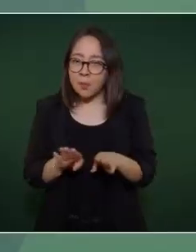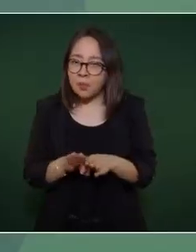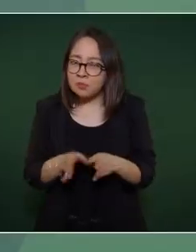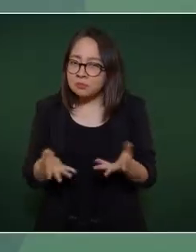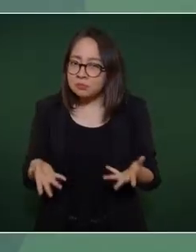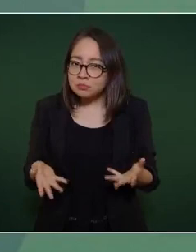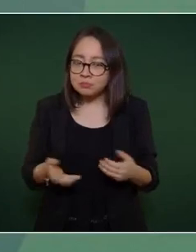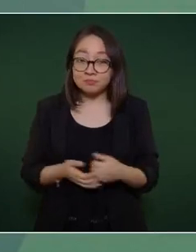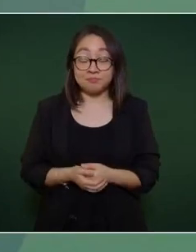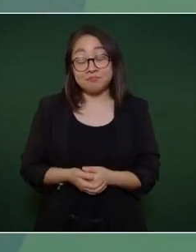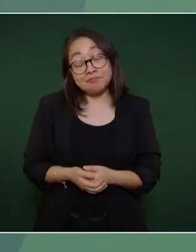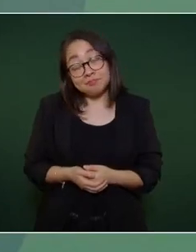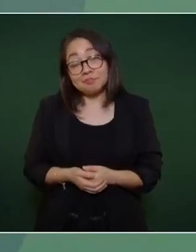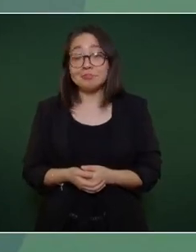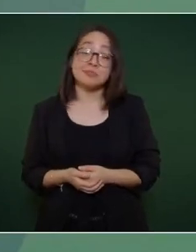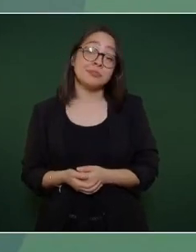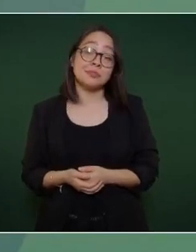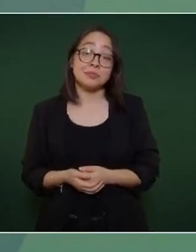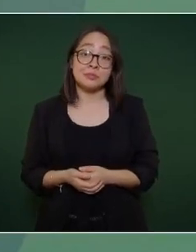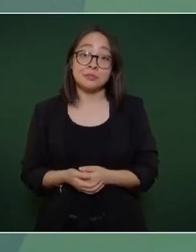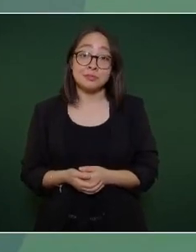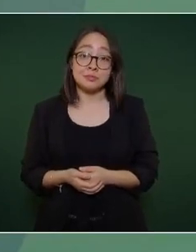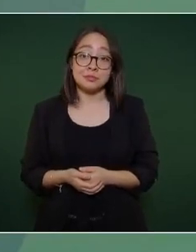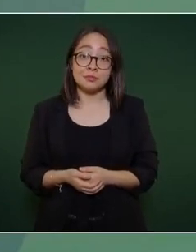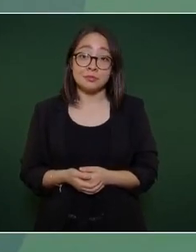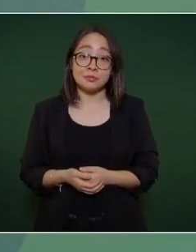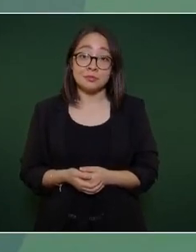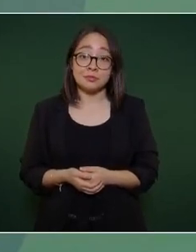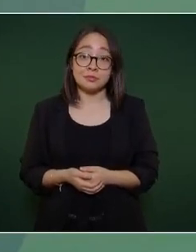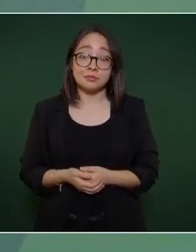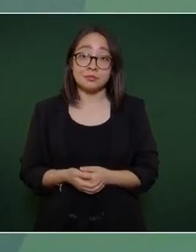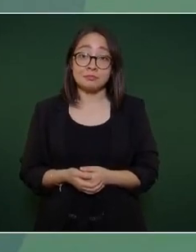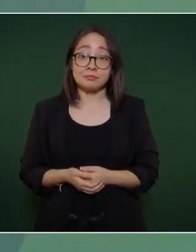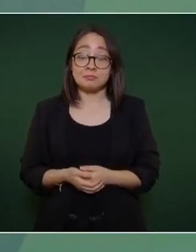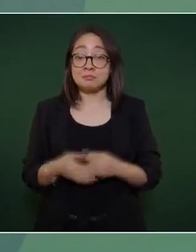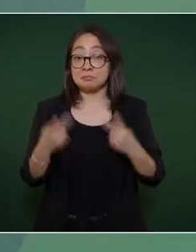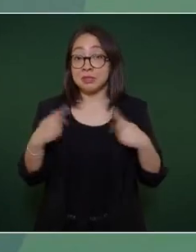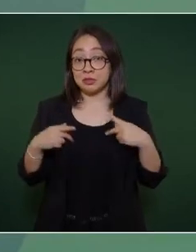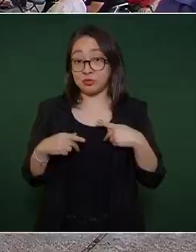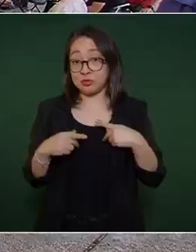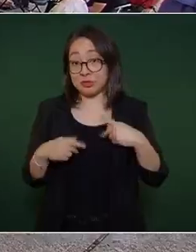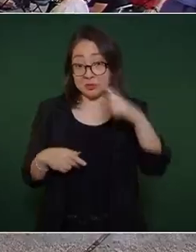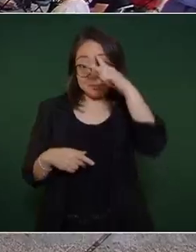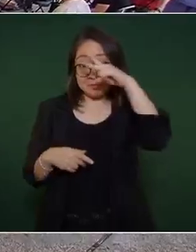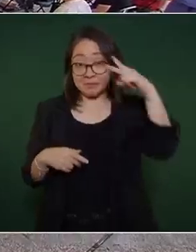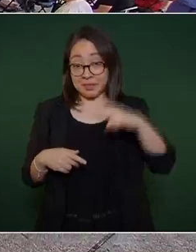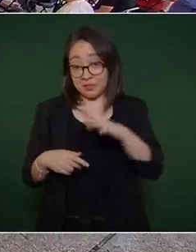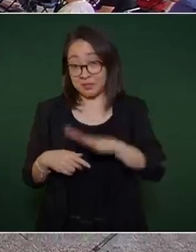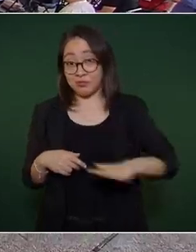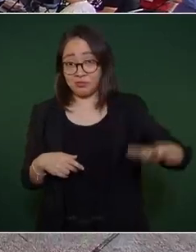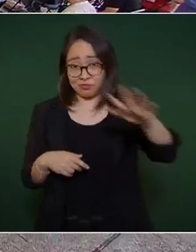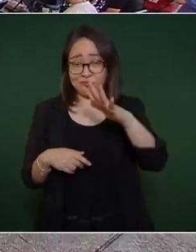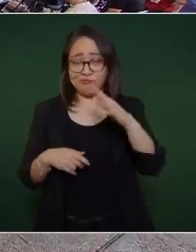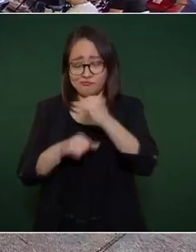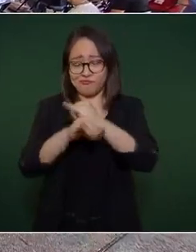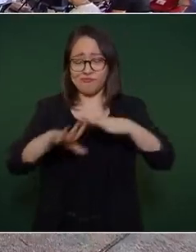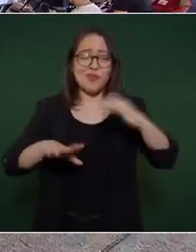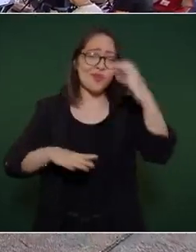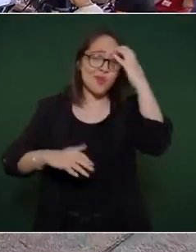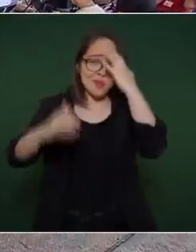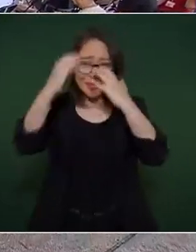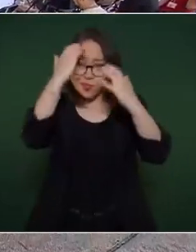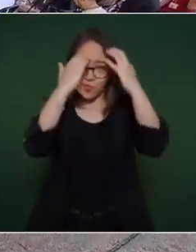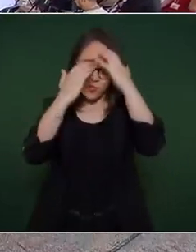y que el pueblo de México sea de los pueblos más informados, más politizados del mundo, porque como